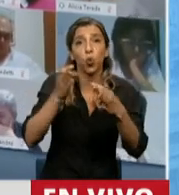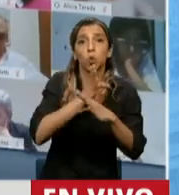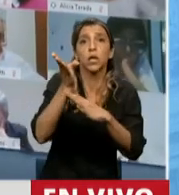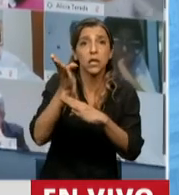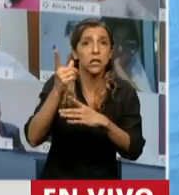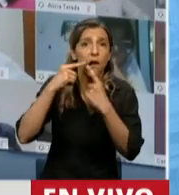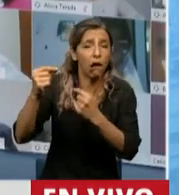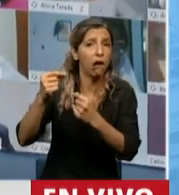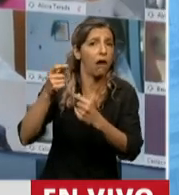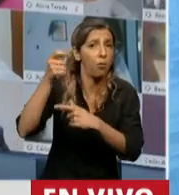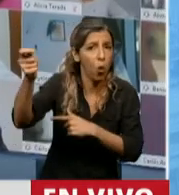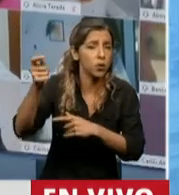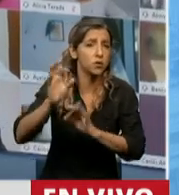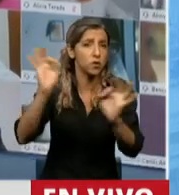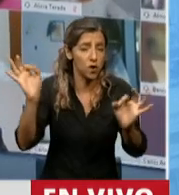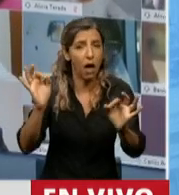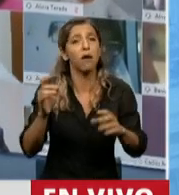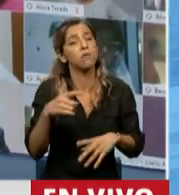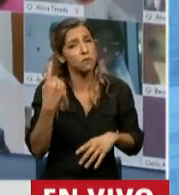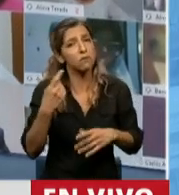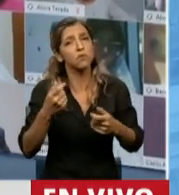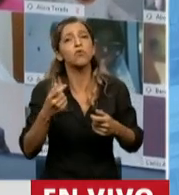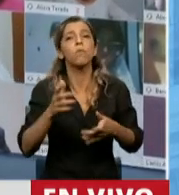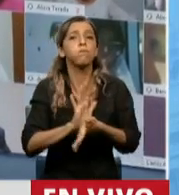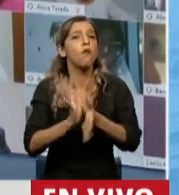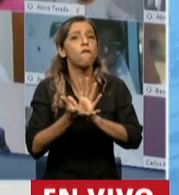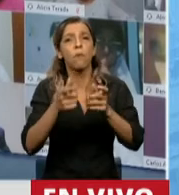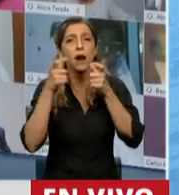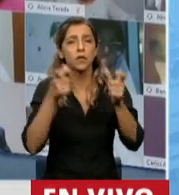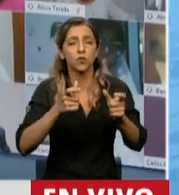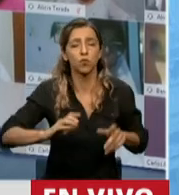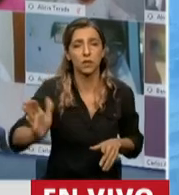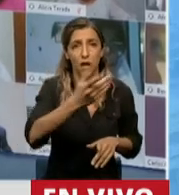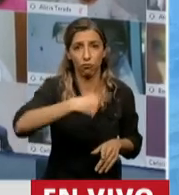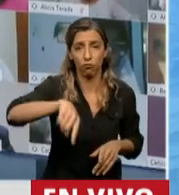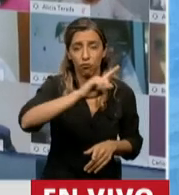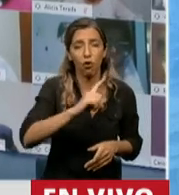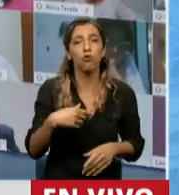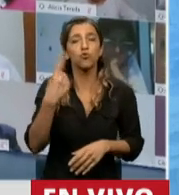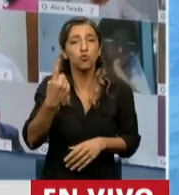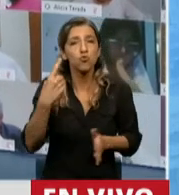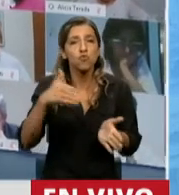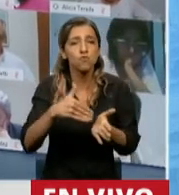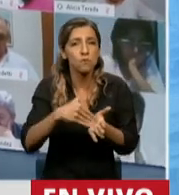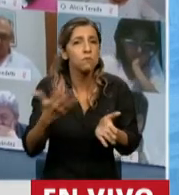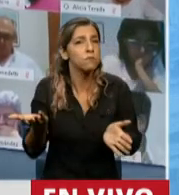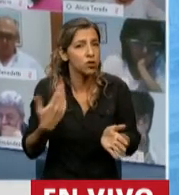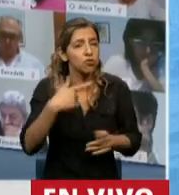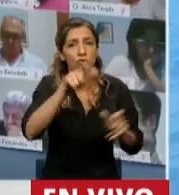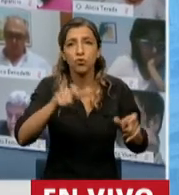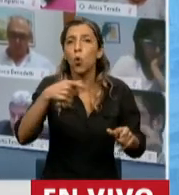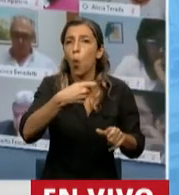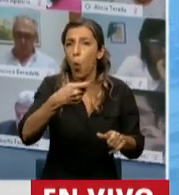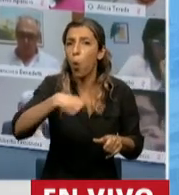en los jubilados que estaban en proceso judicial. Y de hecho hubo 1.000.000 de jubilados que entraron en la reparación histórica.